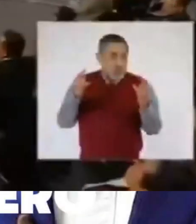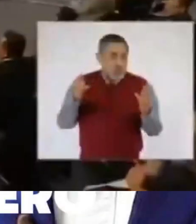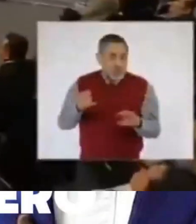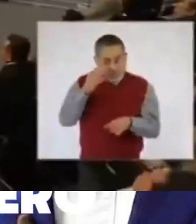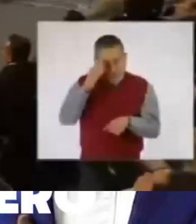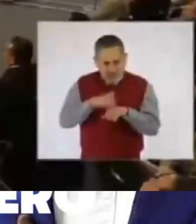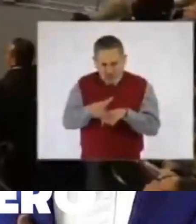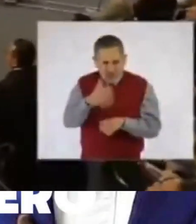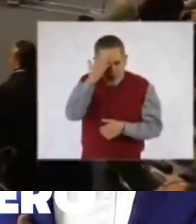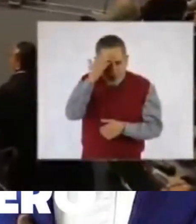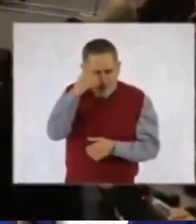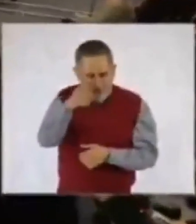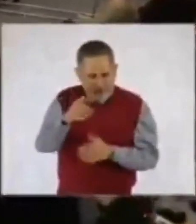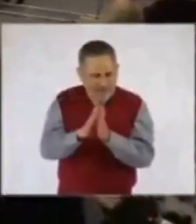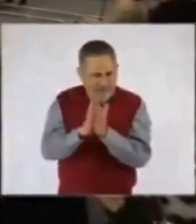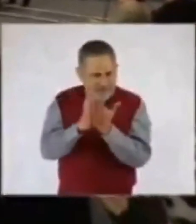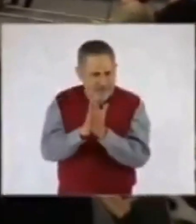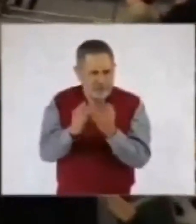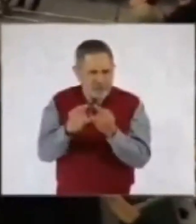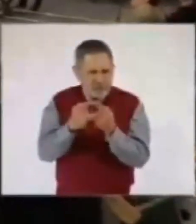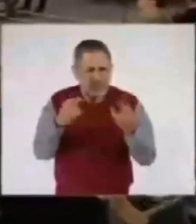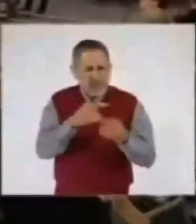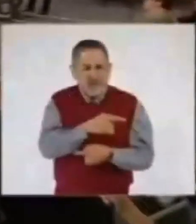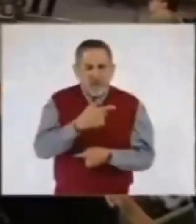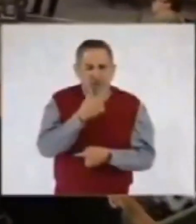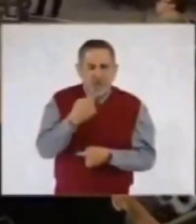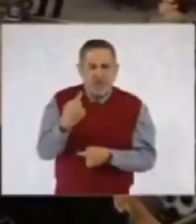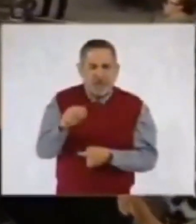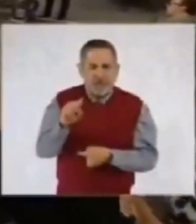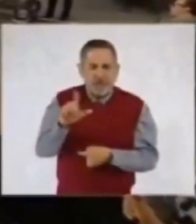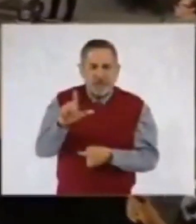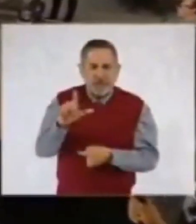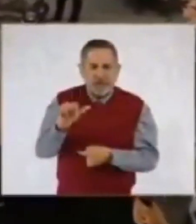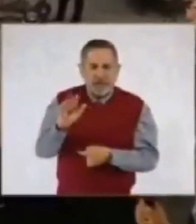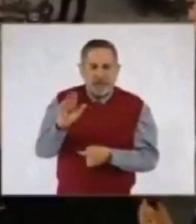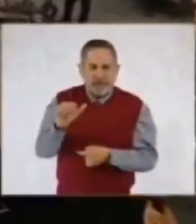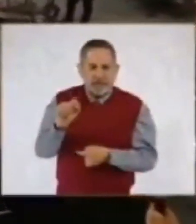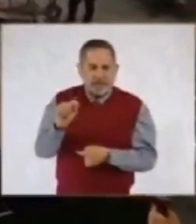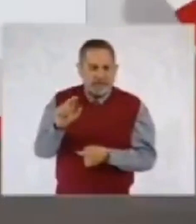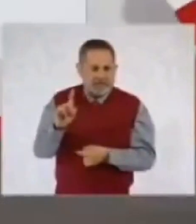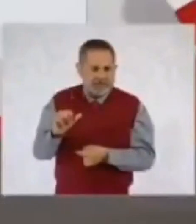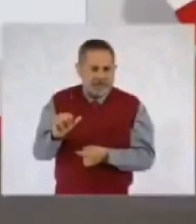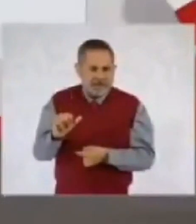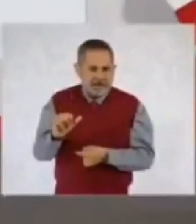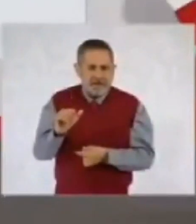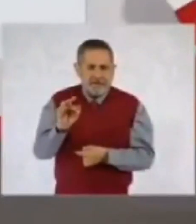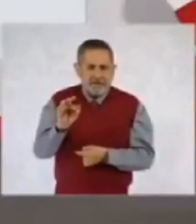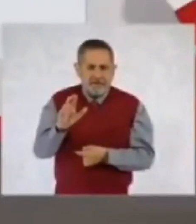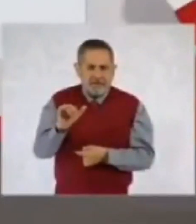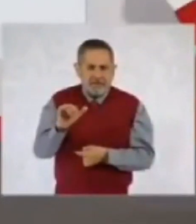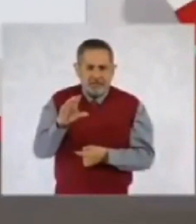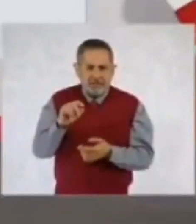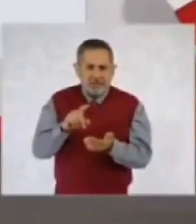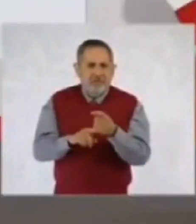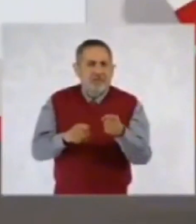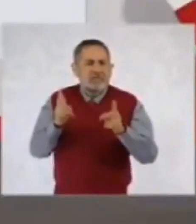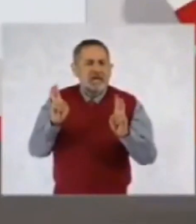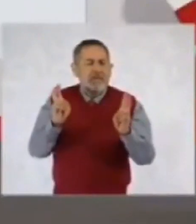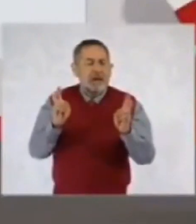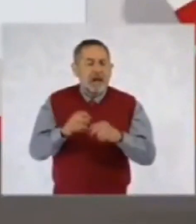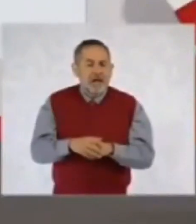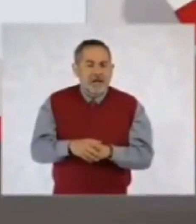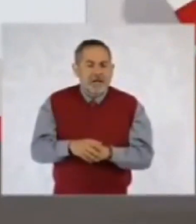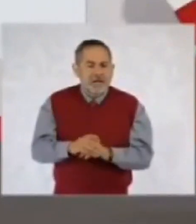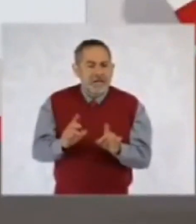Si conocen este libro de Labastida, Francisco Labastida Ochoa, La